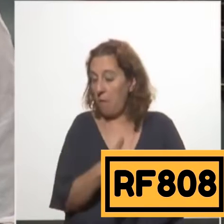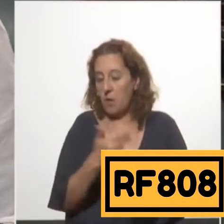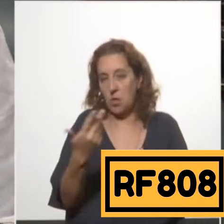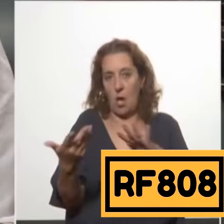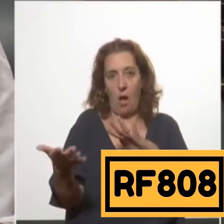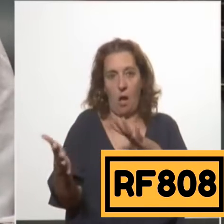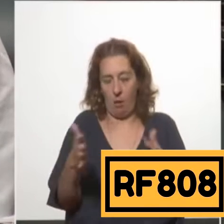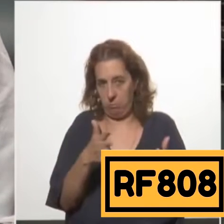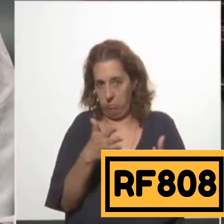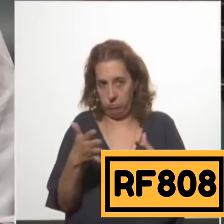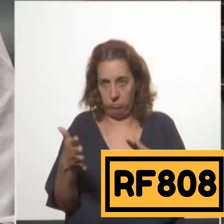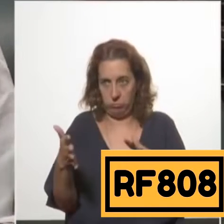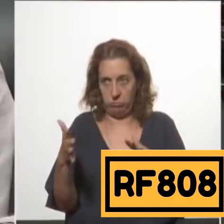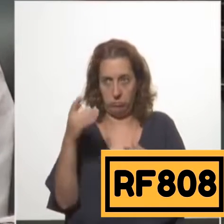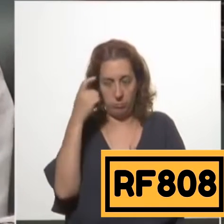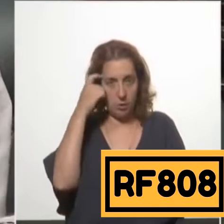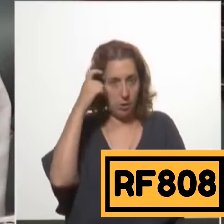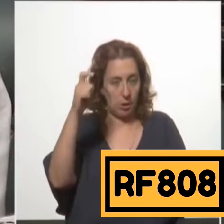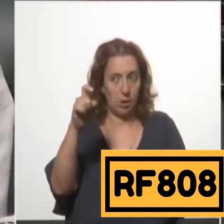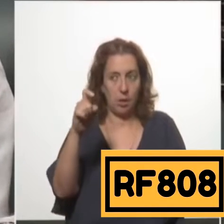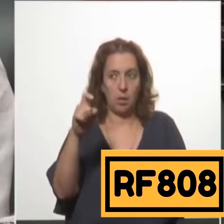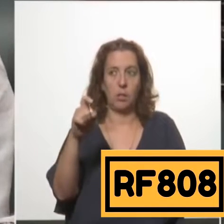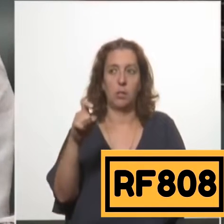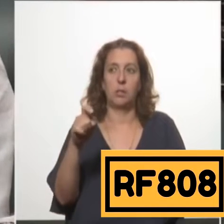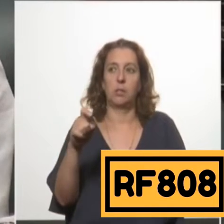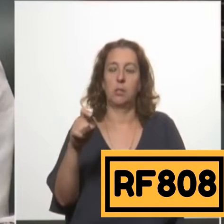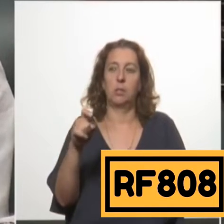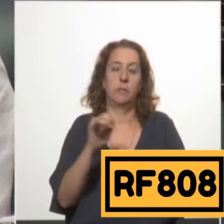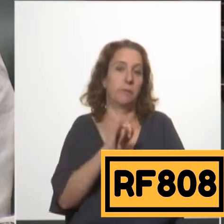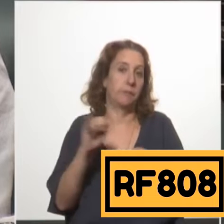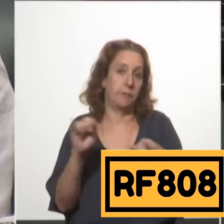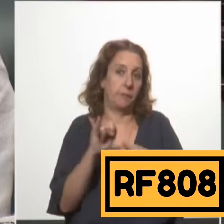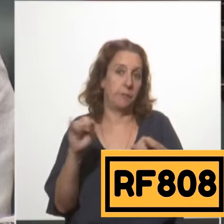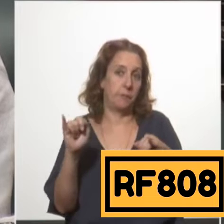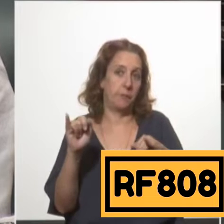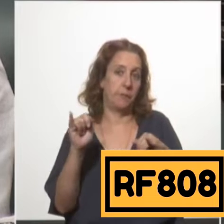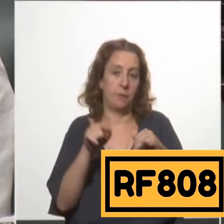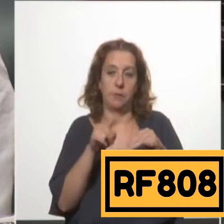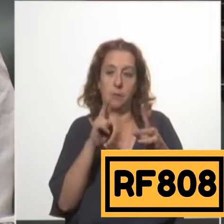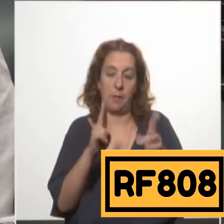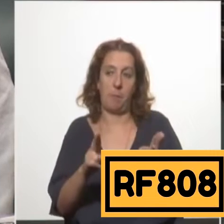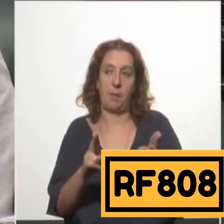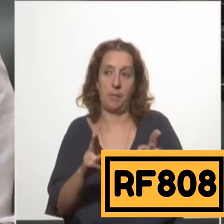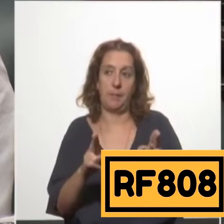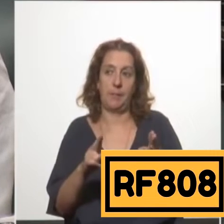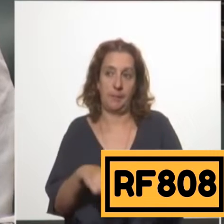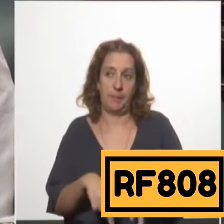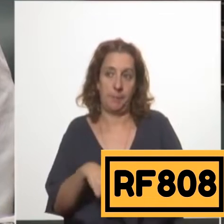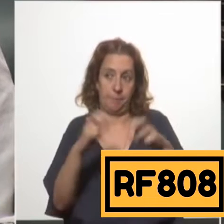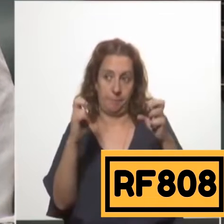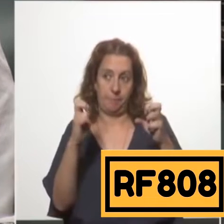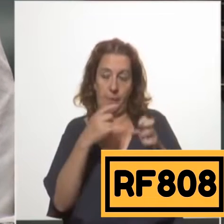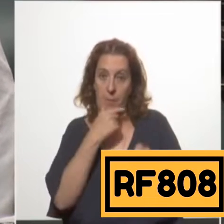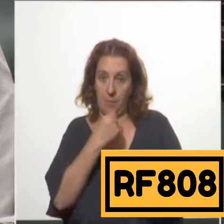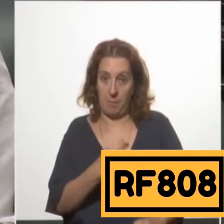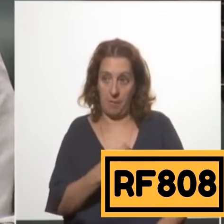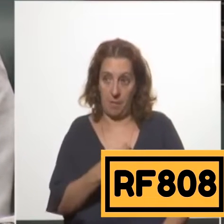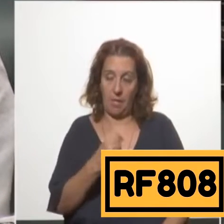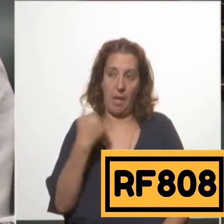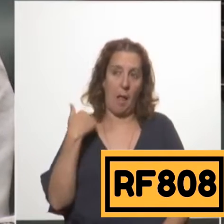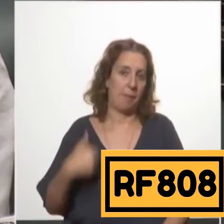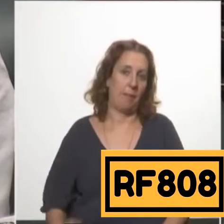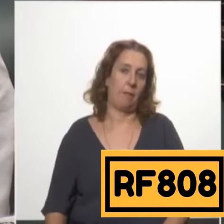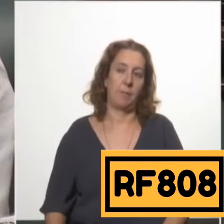aproximada, estimada de culminación de esta parte del estudio, que es la parte más sencilla.